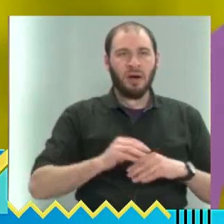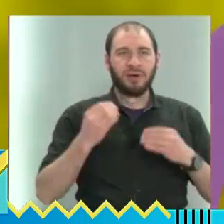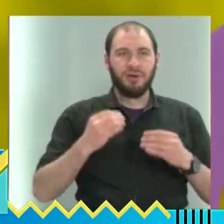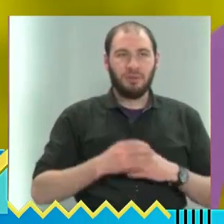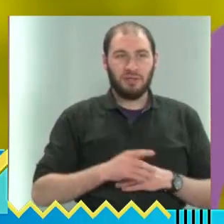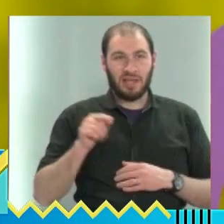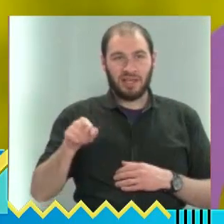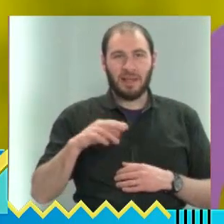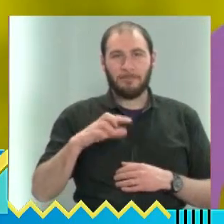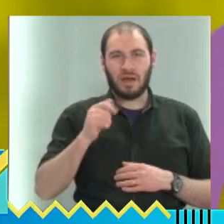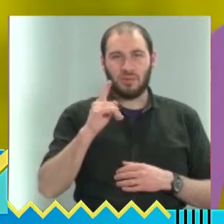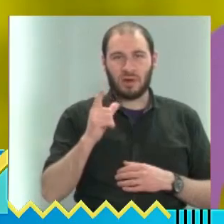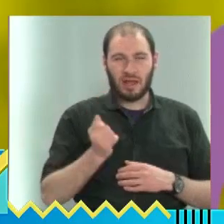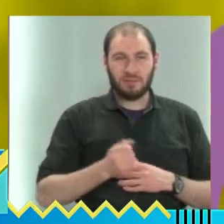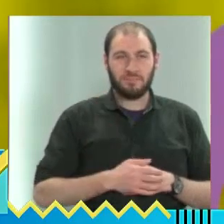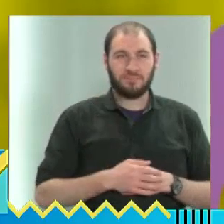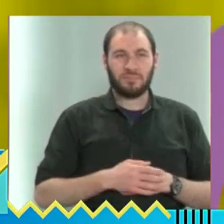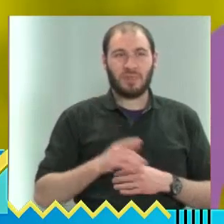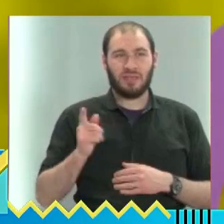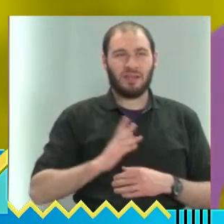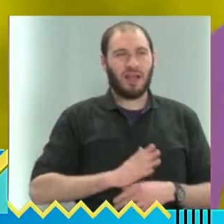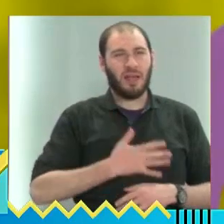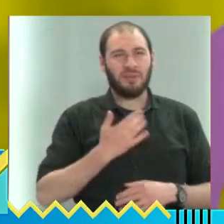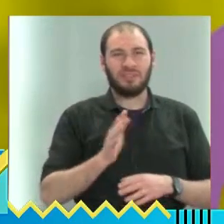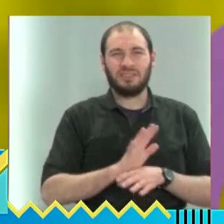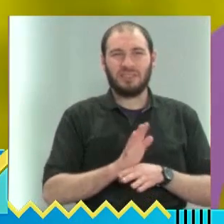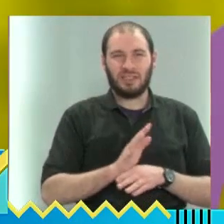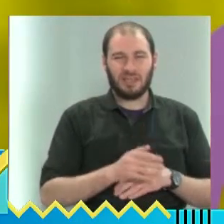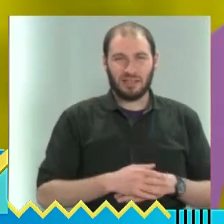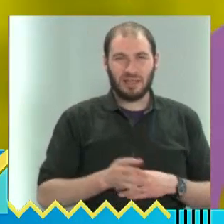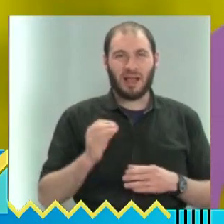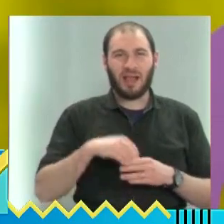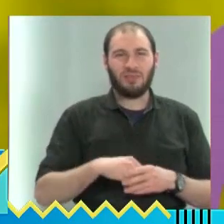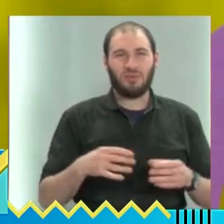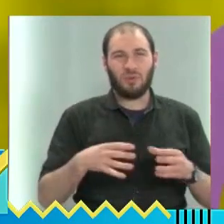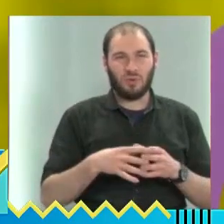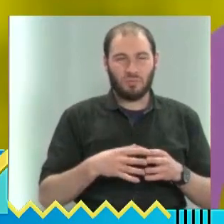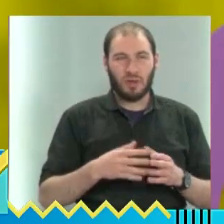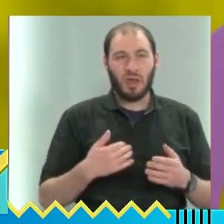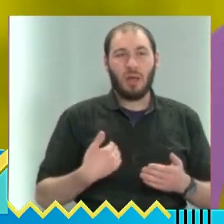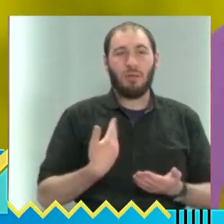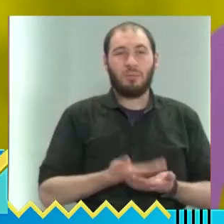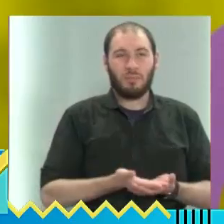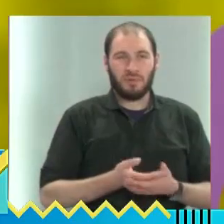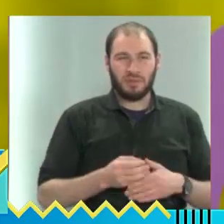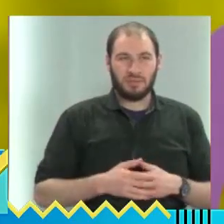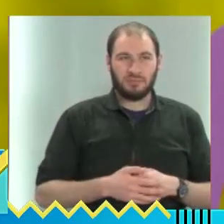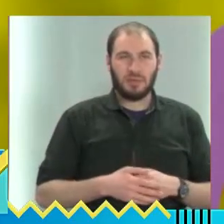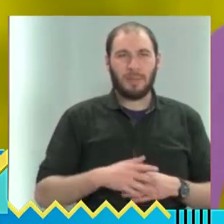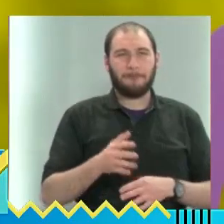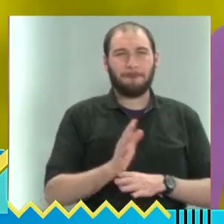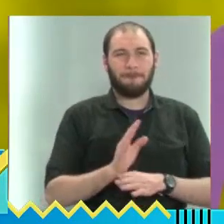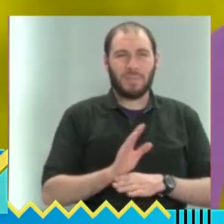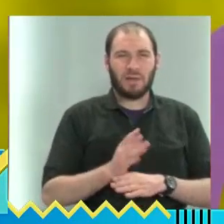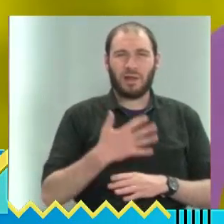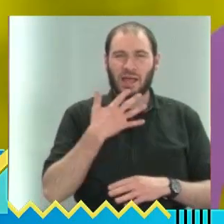través de ella, de Paula Semis, esa enamorada del cine que es parte de nuestro equipo, que les va a proponer aquellas películas